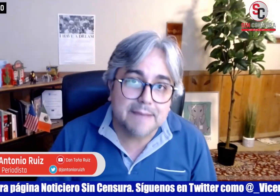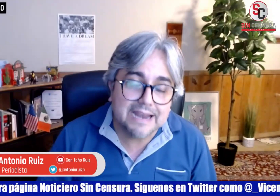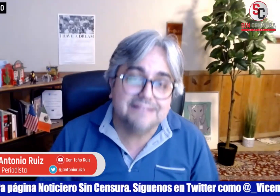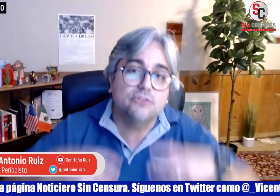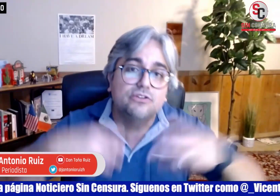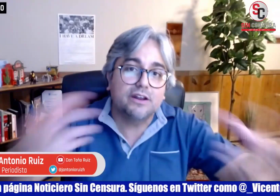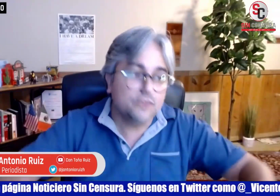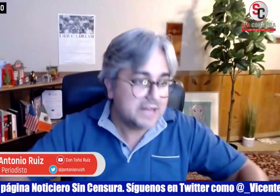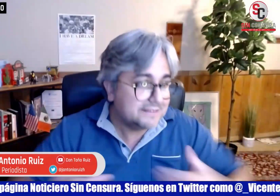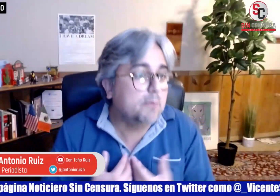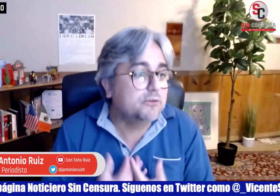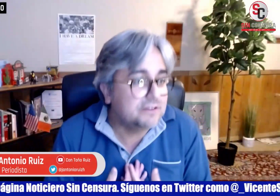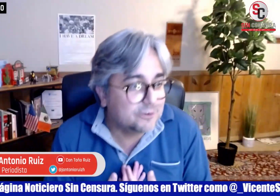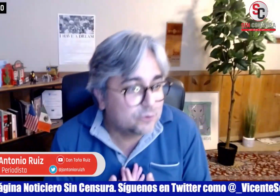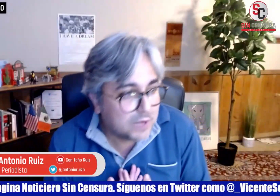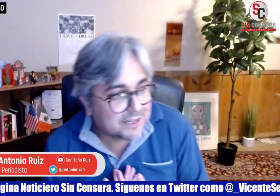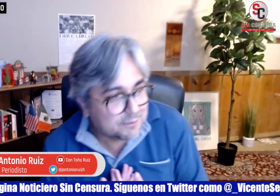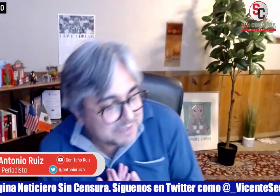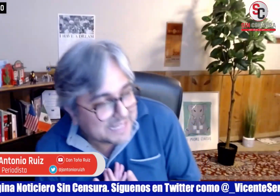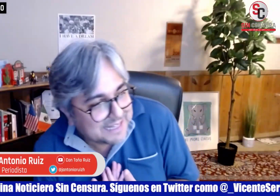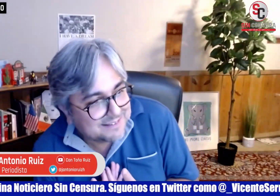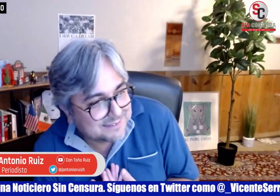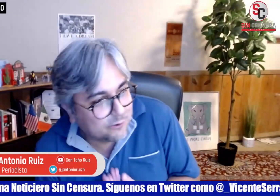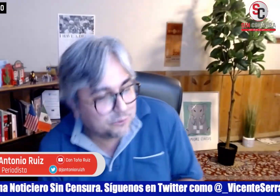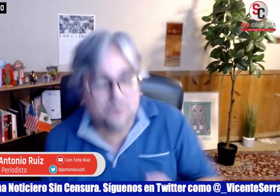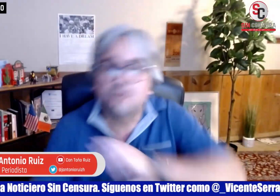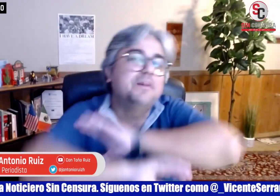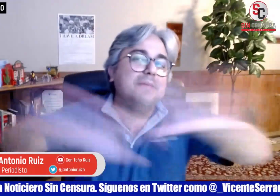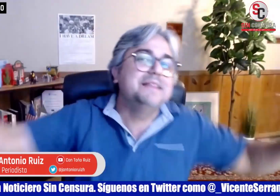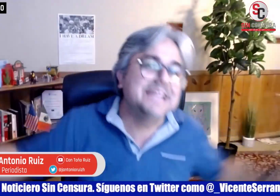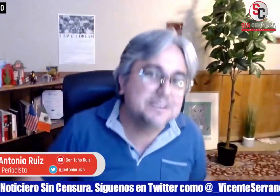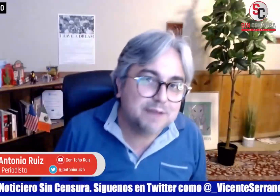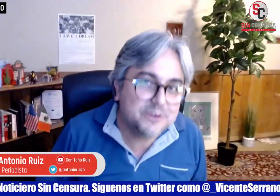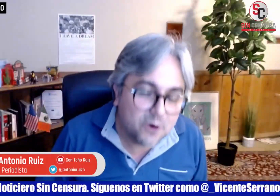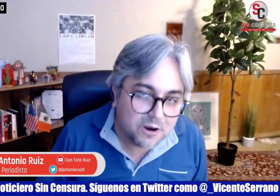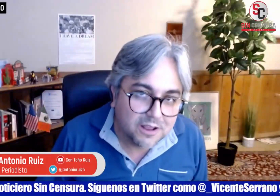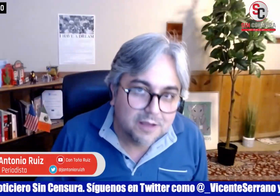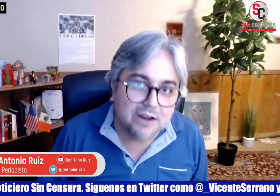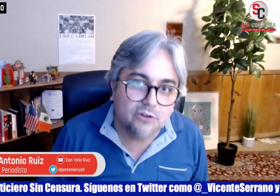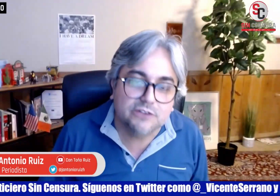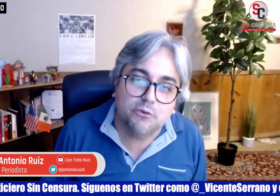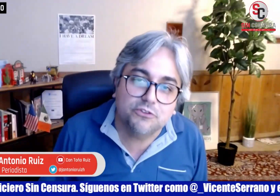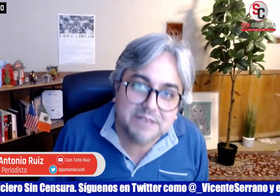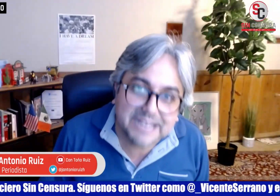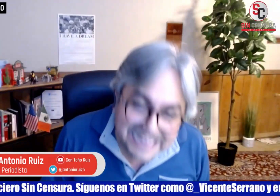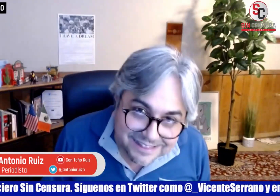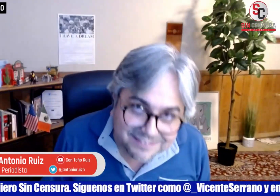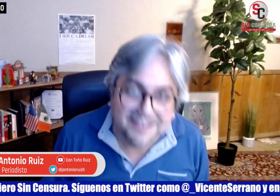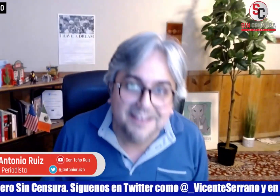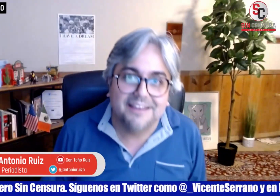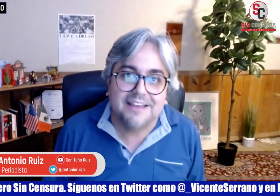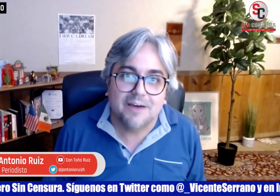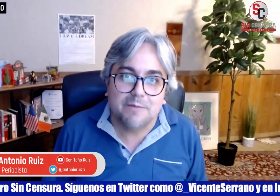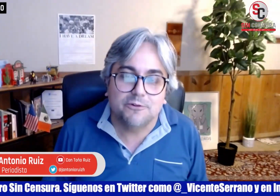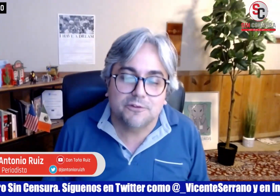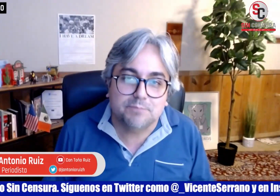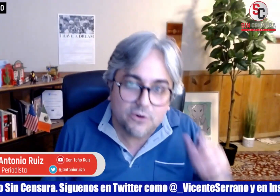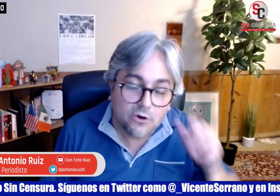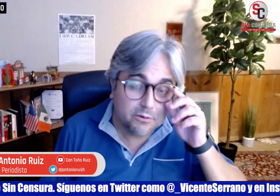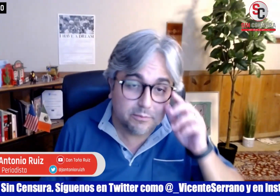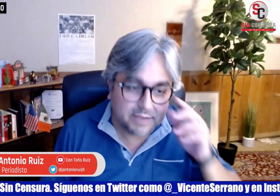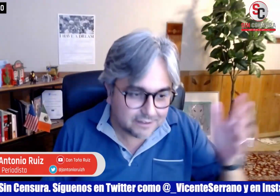inmigrantes alemanes. Ellos se referían, así como Sin Censura transmite aquí desde Estados Unidos completamente en español, para los que somos inmigrantes y que